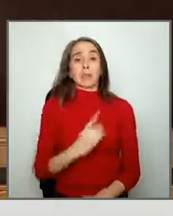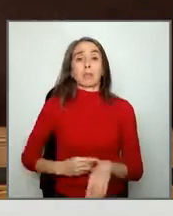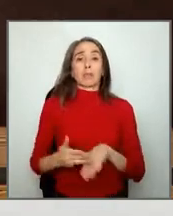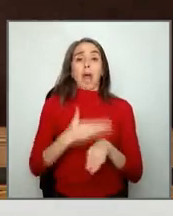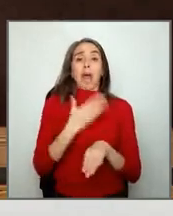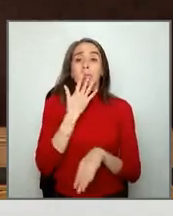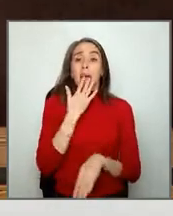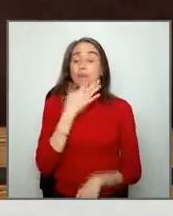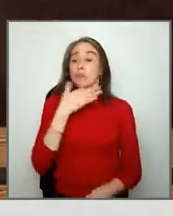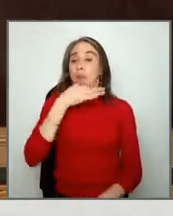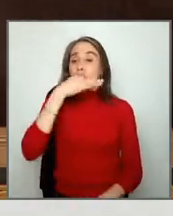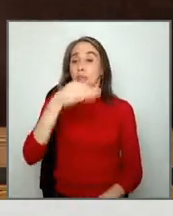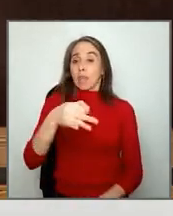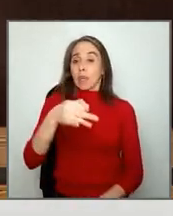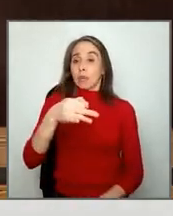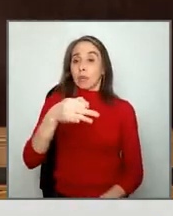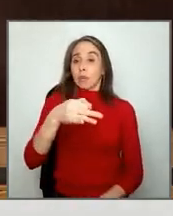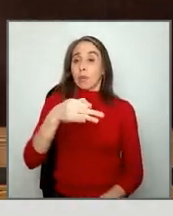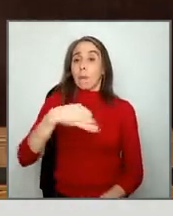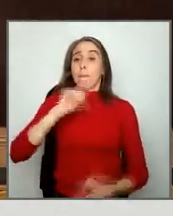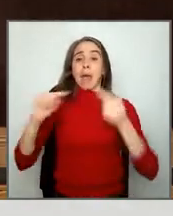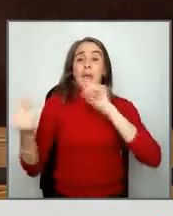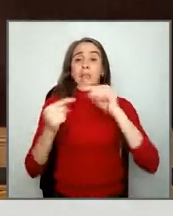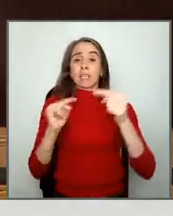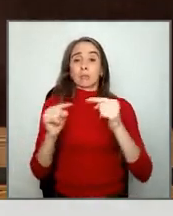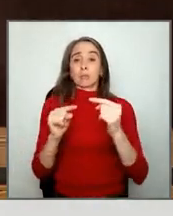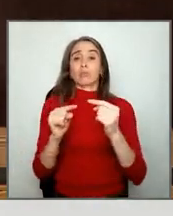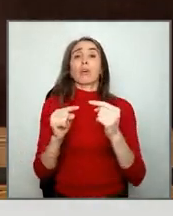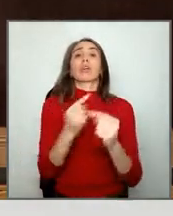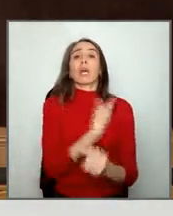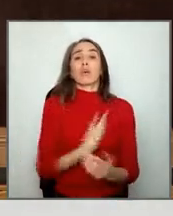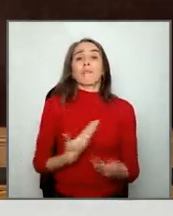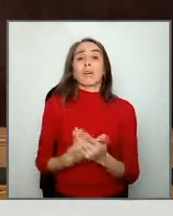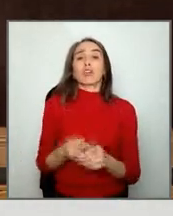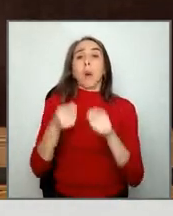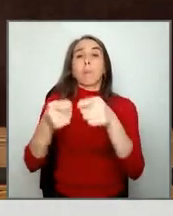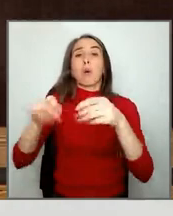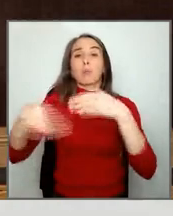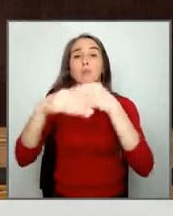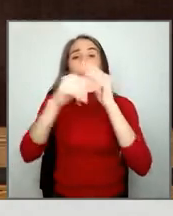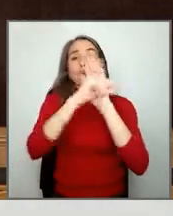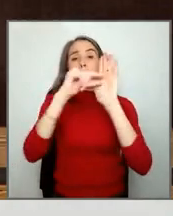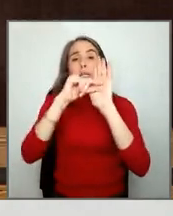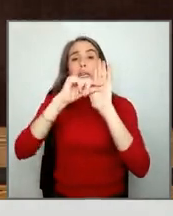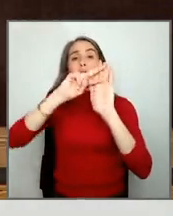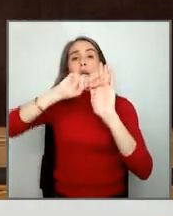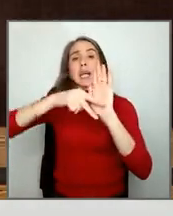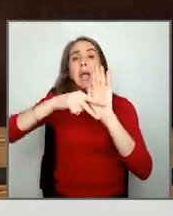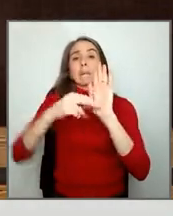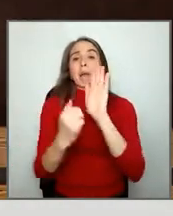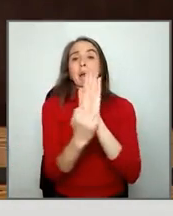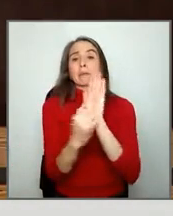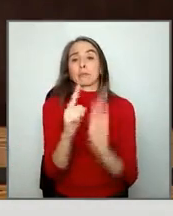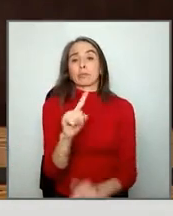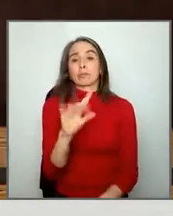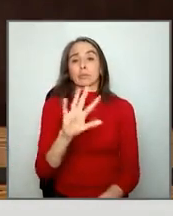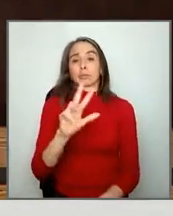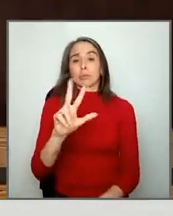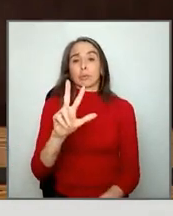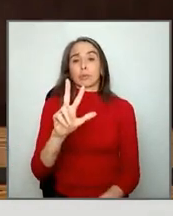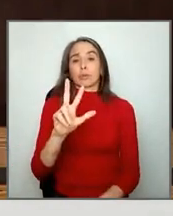mayor discusión en la propuesta del ejecutivo para modificar el artículo 158 de la ley de